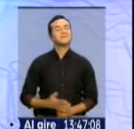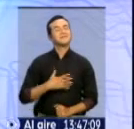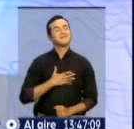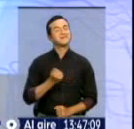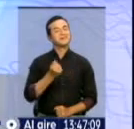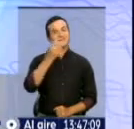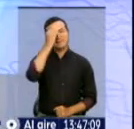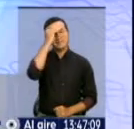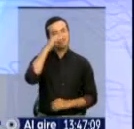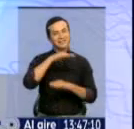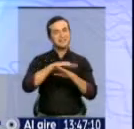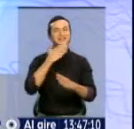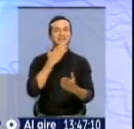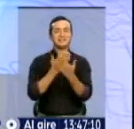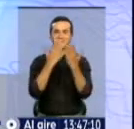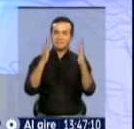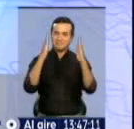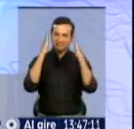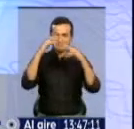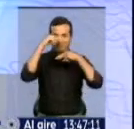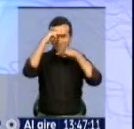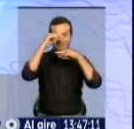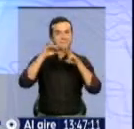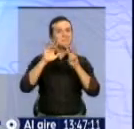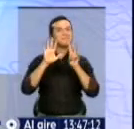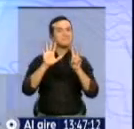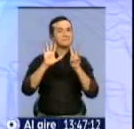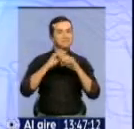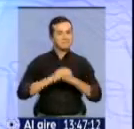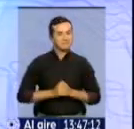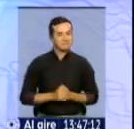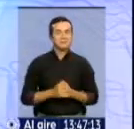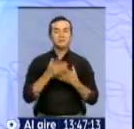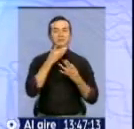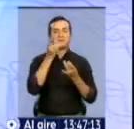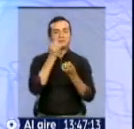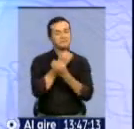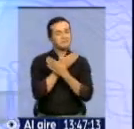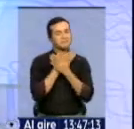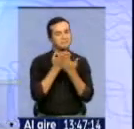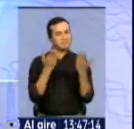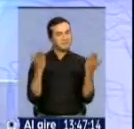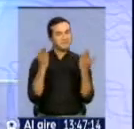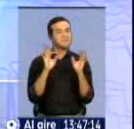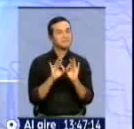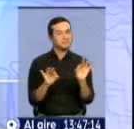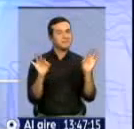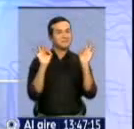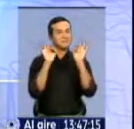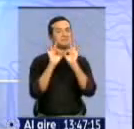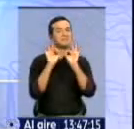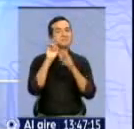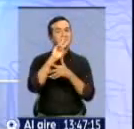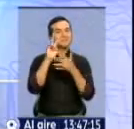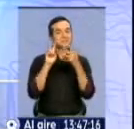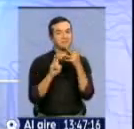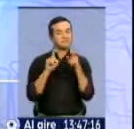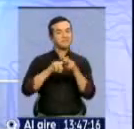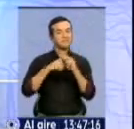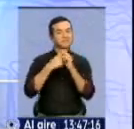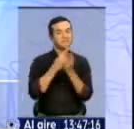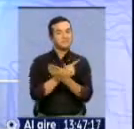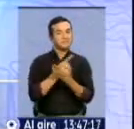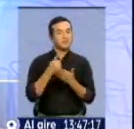tal, amigos? Muy buenas tardes. Gracias por acompañarnos aquí en Noticias 7. Es un gusto compartir con ustedes lo más destacado de la información en este inicio de